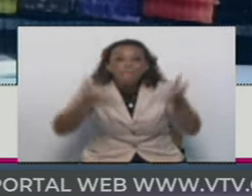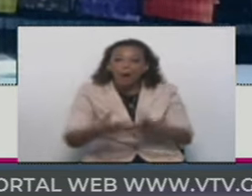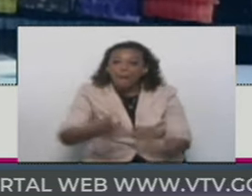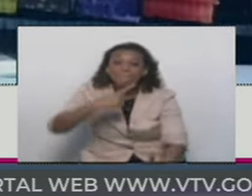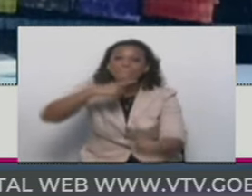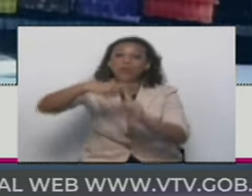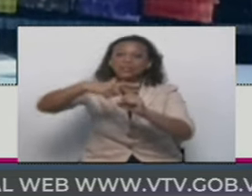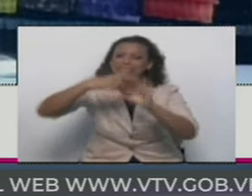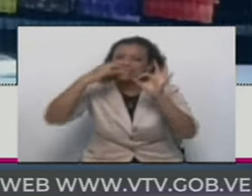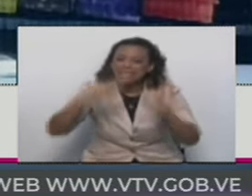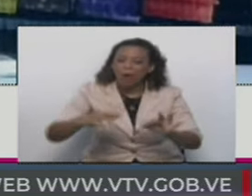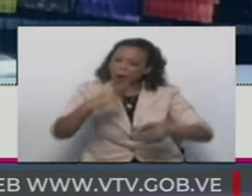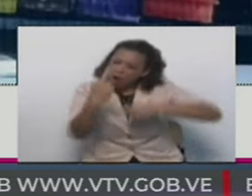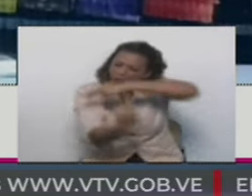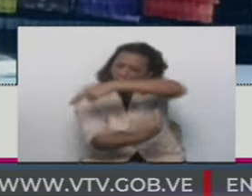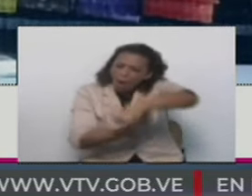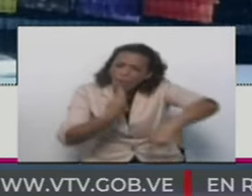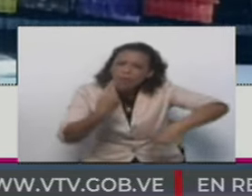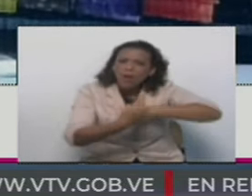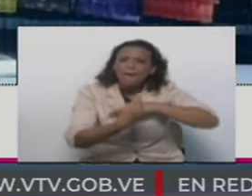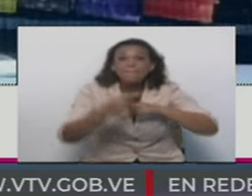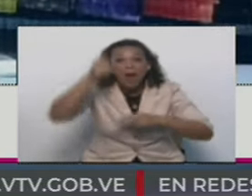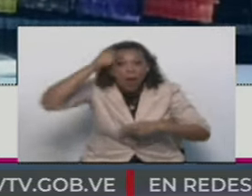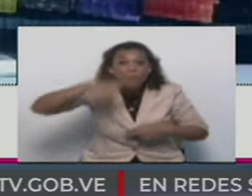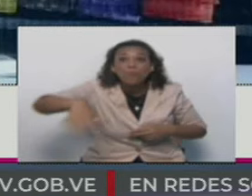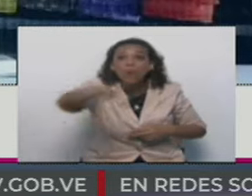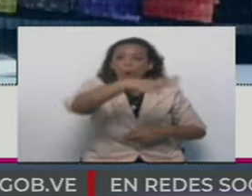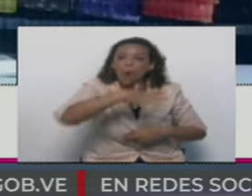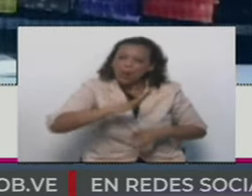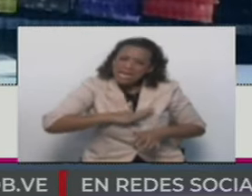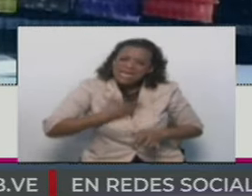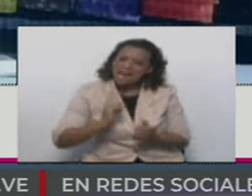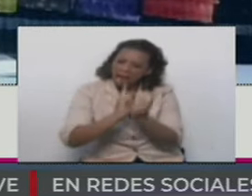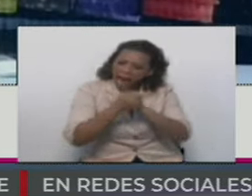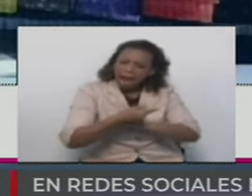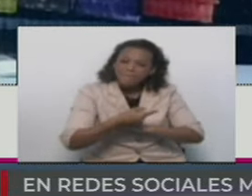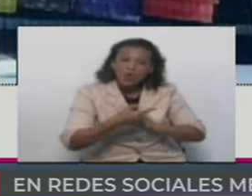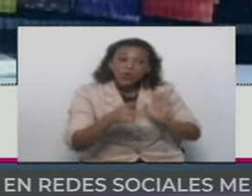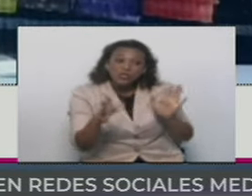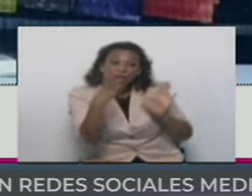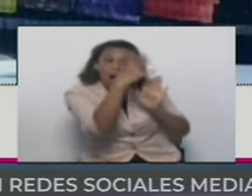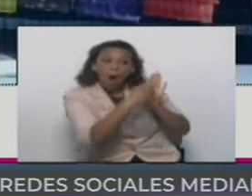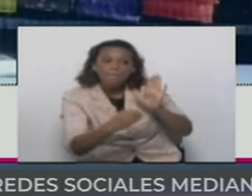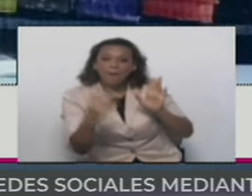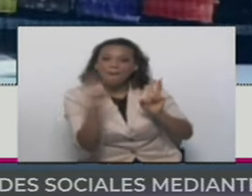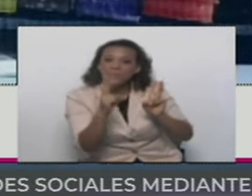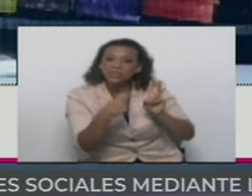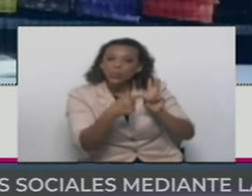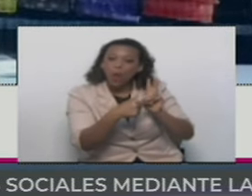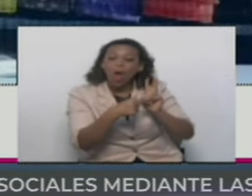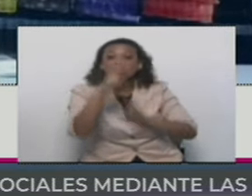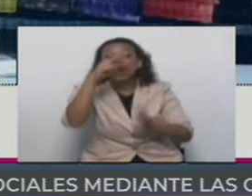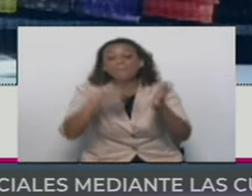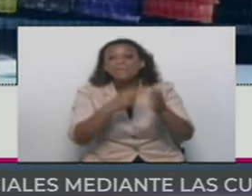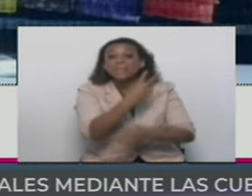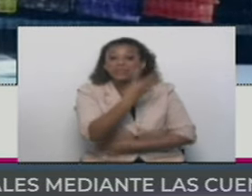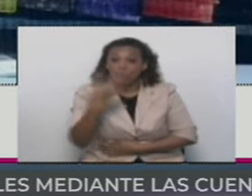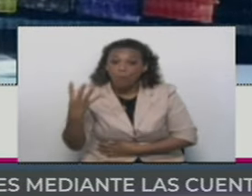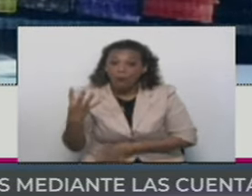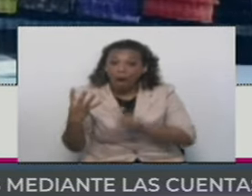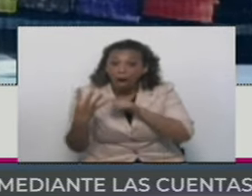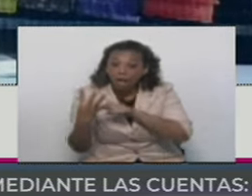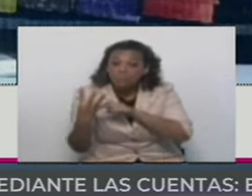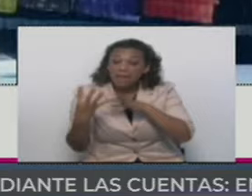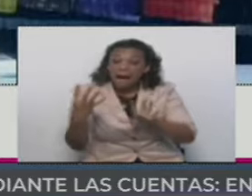positivo, revolucionario para los pueblos que quieren grandes cambios. Y les digo algo, 2024,